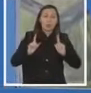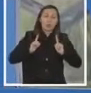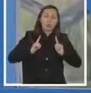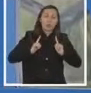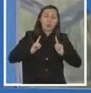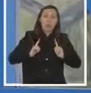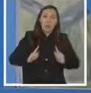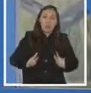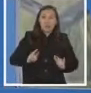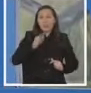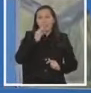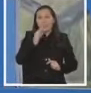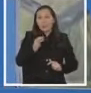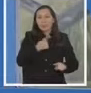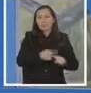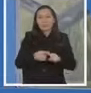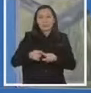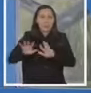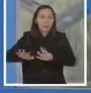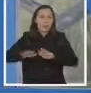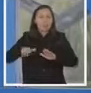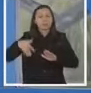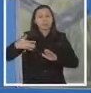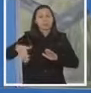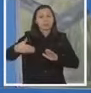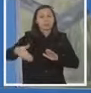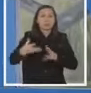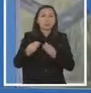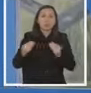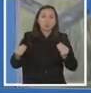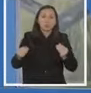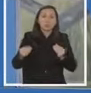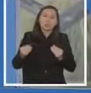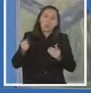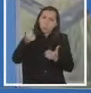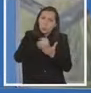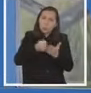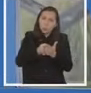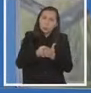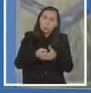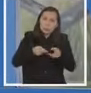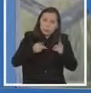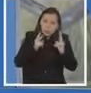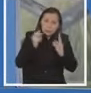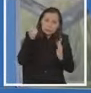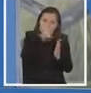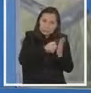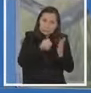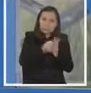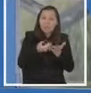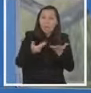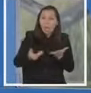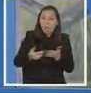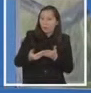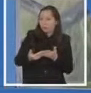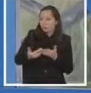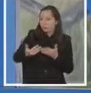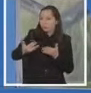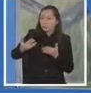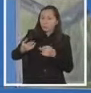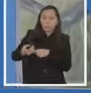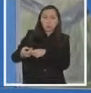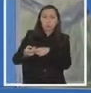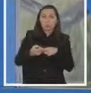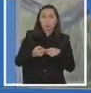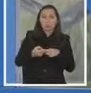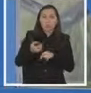descanso, se decía en el siglo XIX, y de ahí nacieron tantas otras reivindicaciones que hoy son parte del acervo de nuestras sociedades y